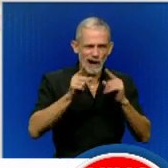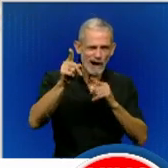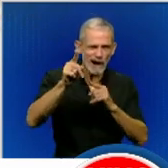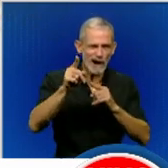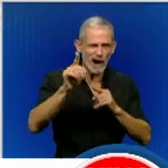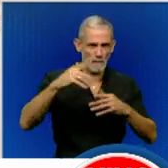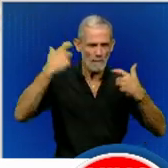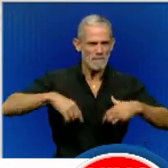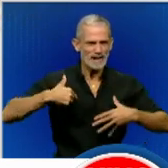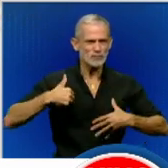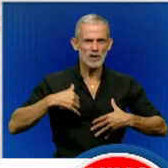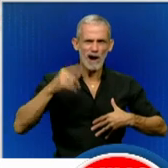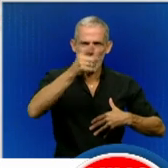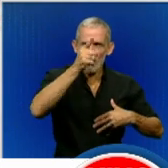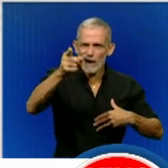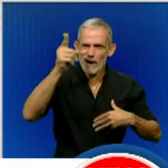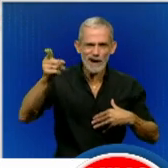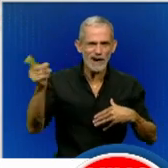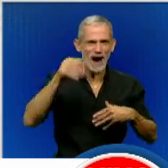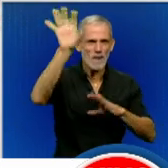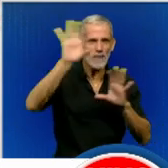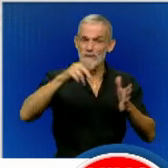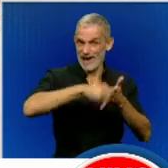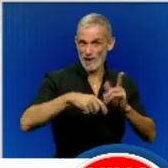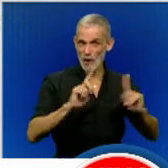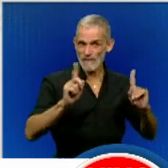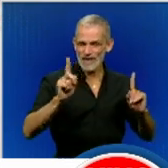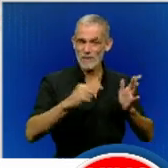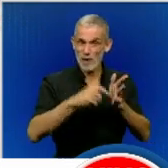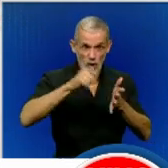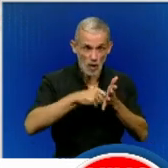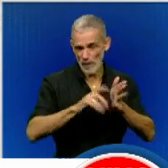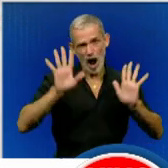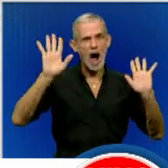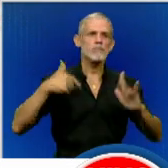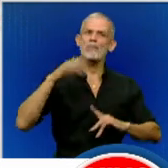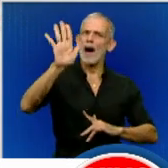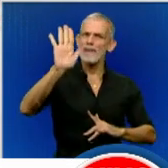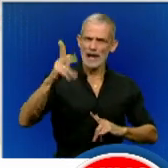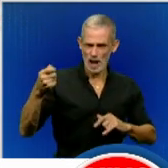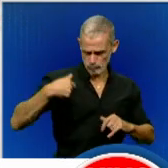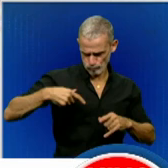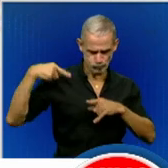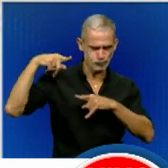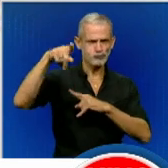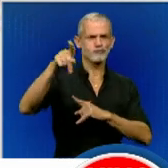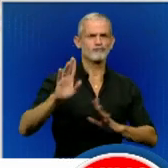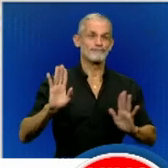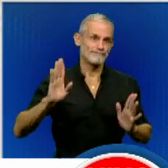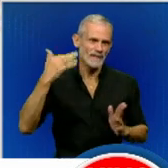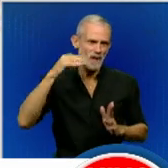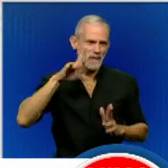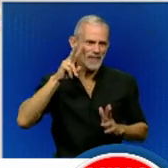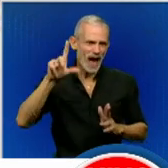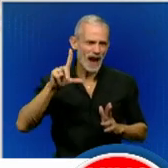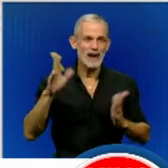persona y va a perseguir a cada una de las provincias que nos firmen este pacto fiscal esto es interesante porque alguien que manifiesta